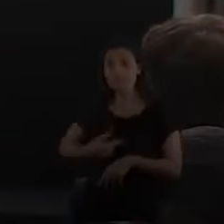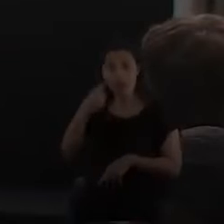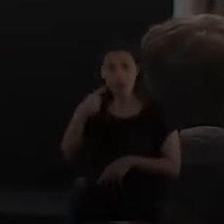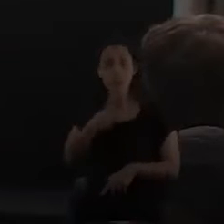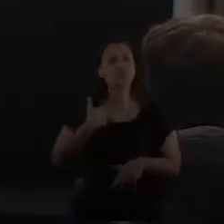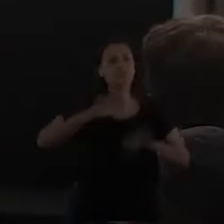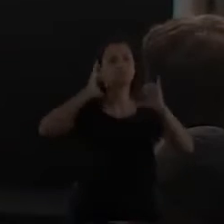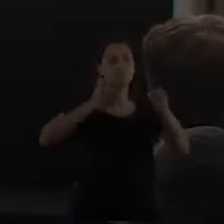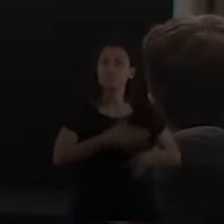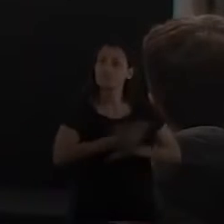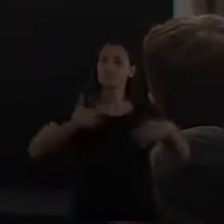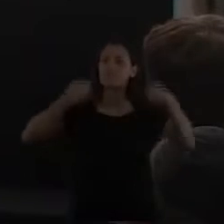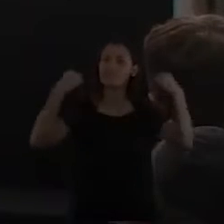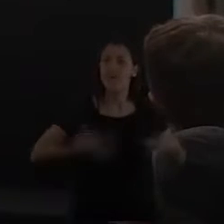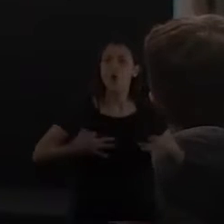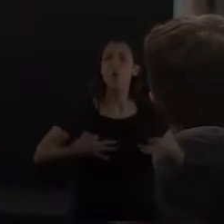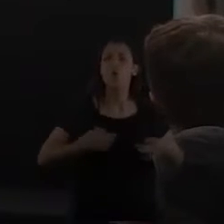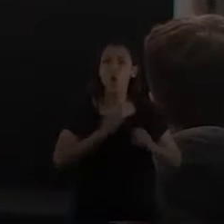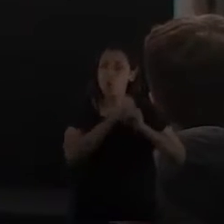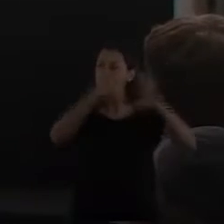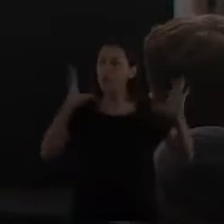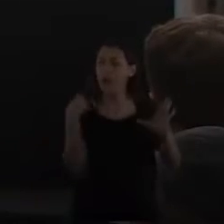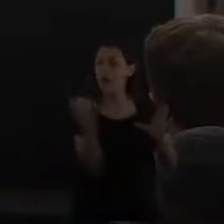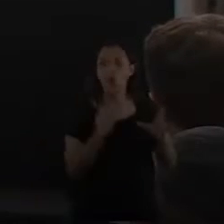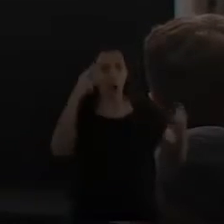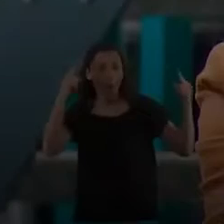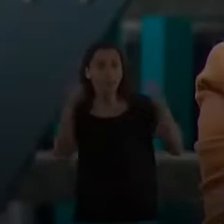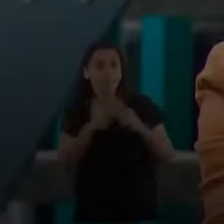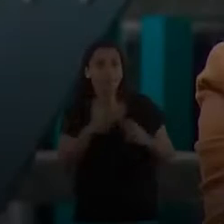convicción y la definición clara de que queremos un país que